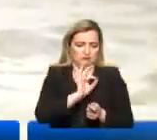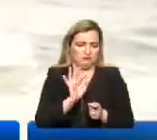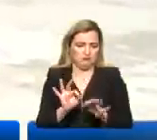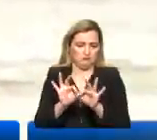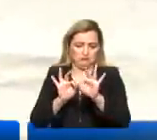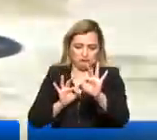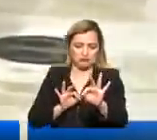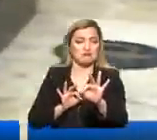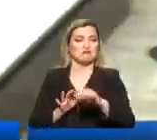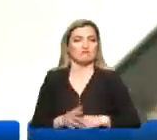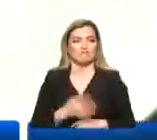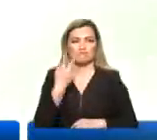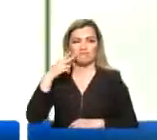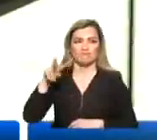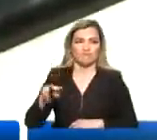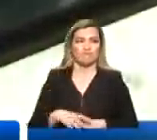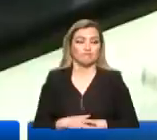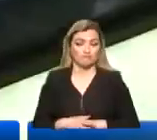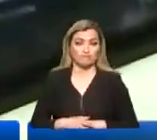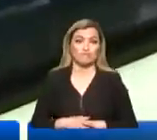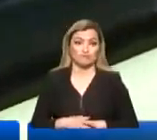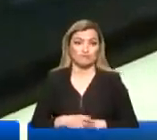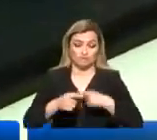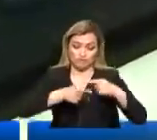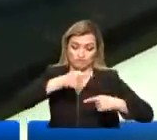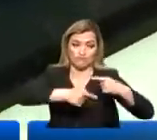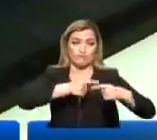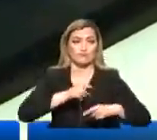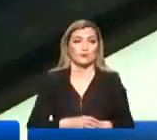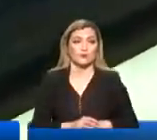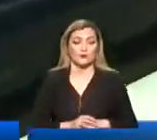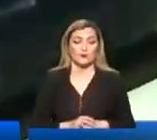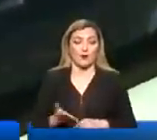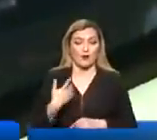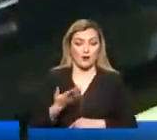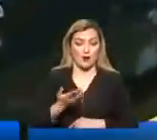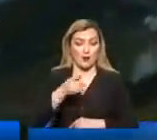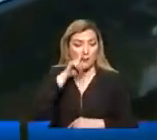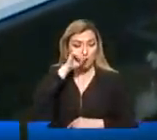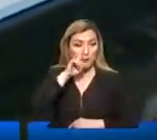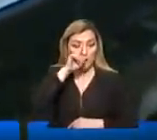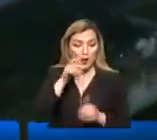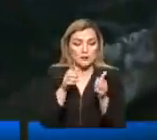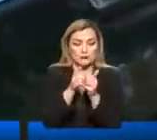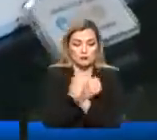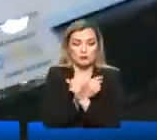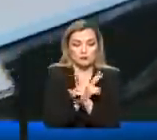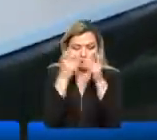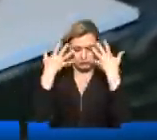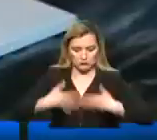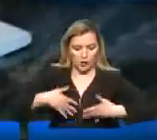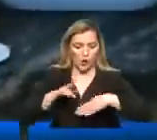empaque de alimentos como ustedes pueden ver y el personal también utilizando su equipo de protección. Esto obviamente para garantizar